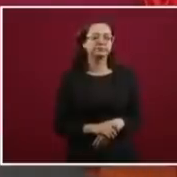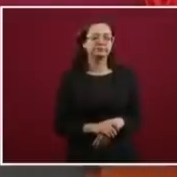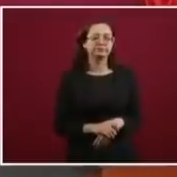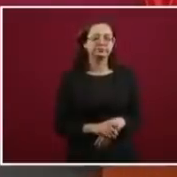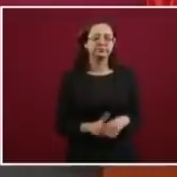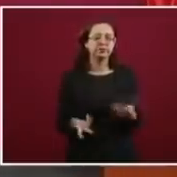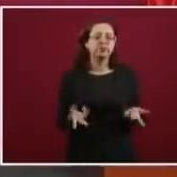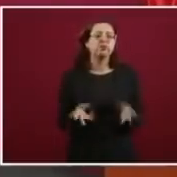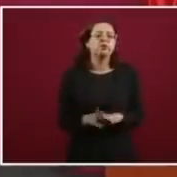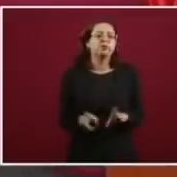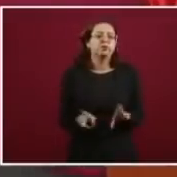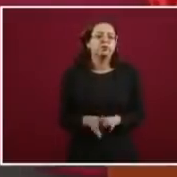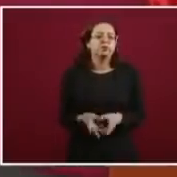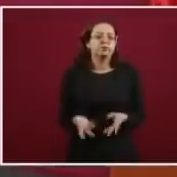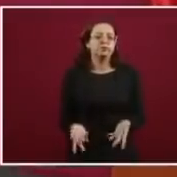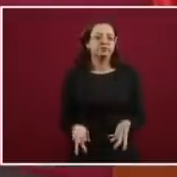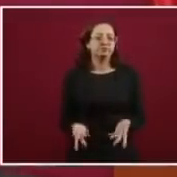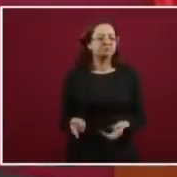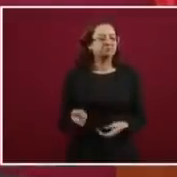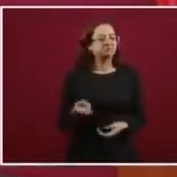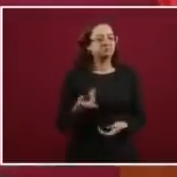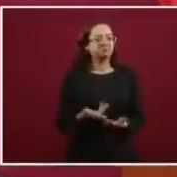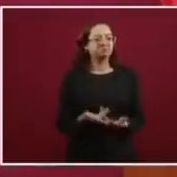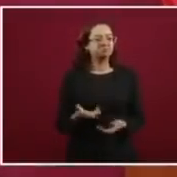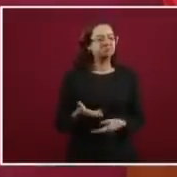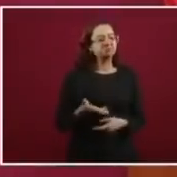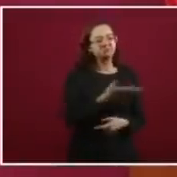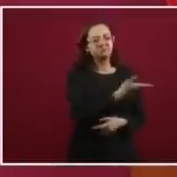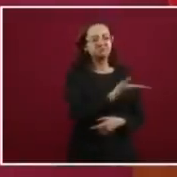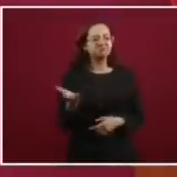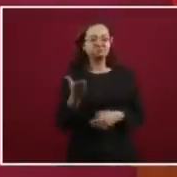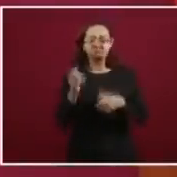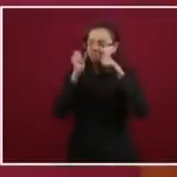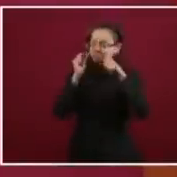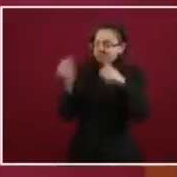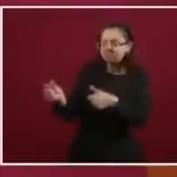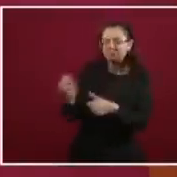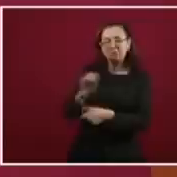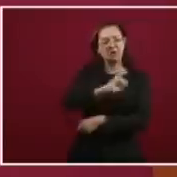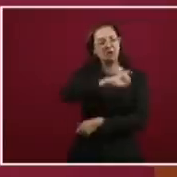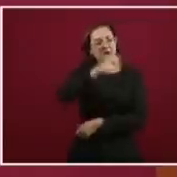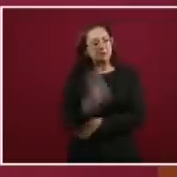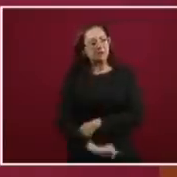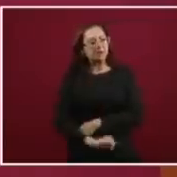si nunca y voltearon a ver a los jóvenes